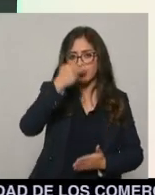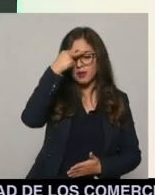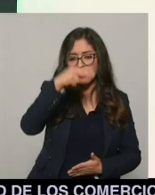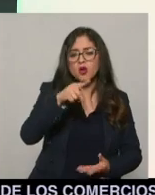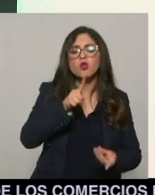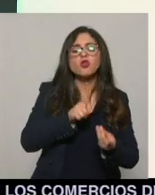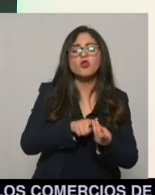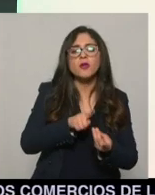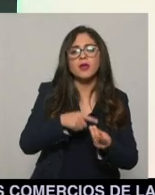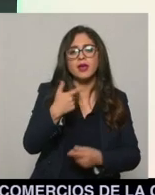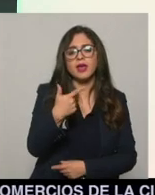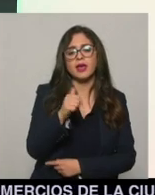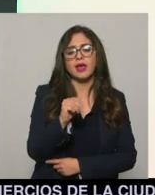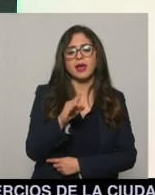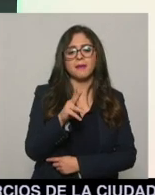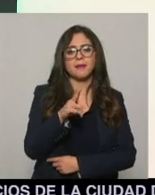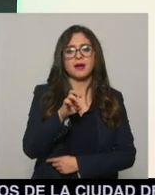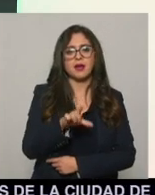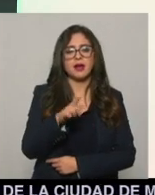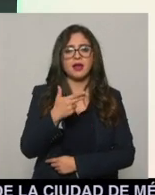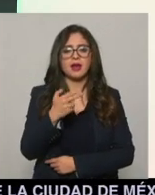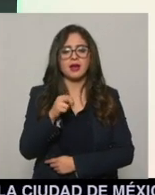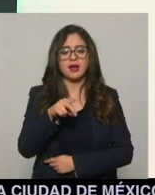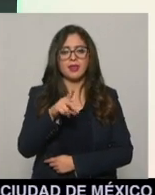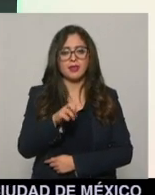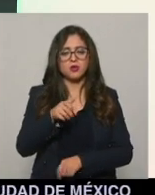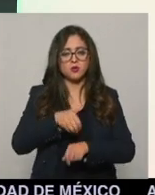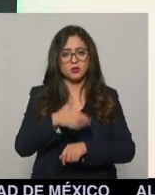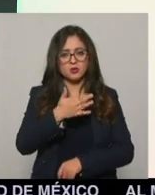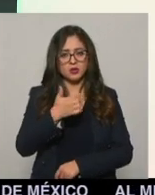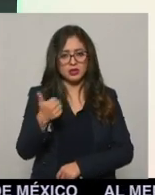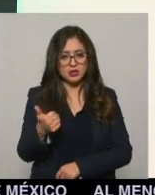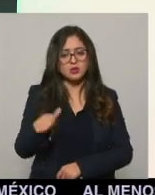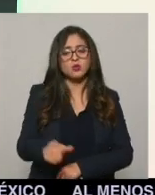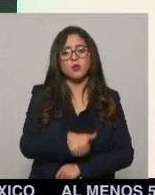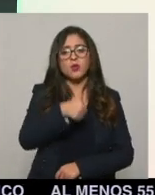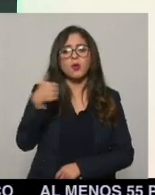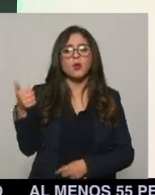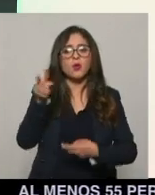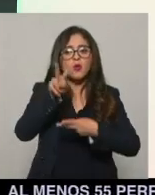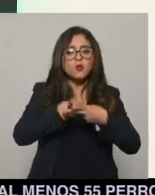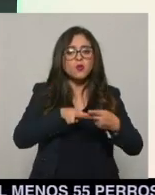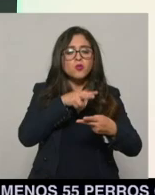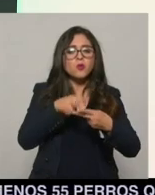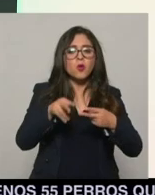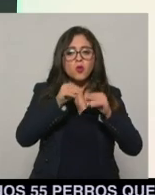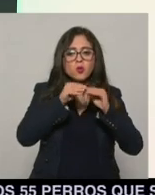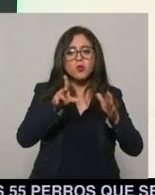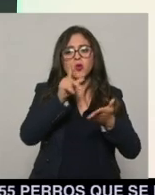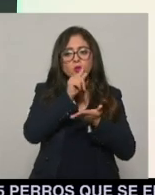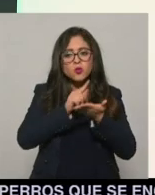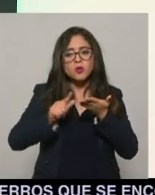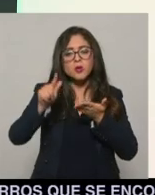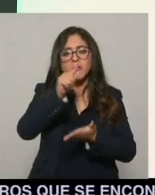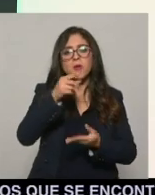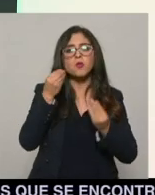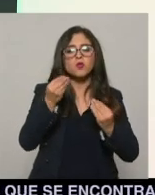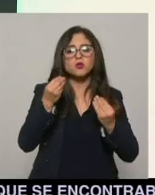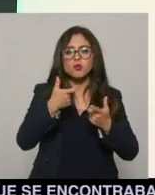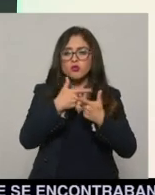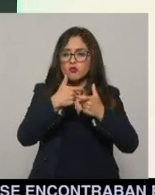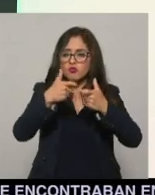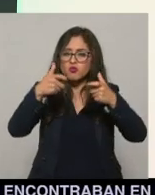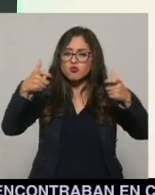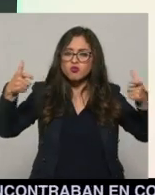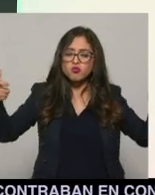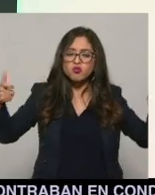ubicada en Gabriel Hernández 56, y el otro hashtag que en este momento están tuiteando de manera repetitiva y masiva, ya se está